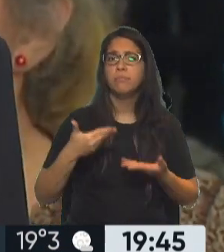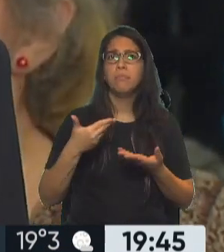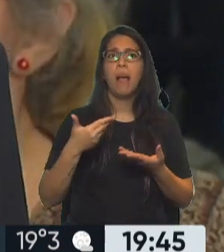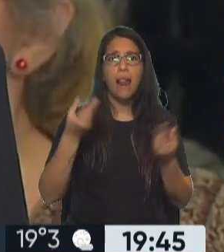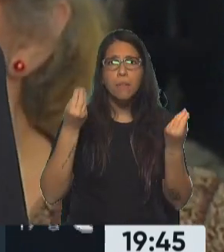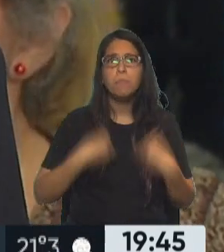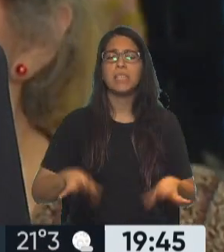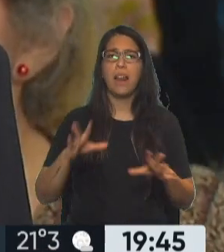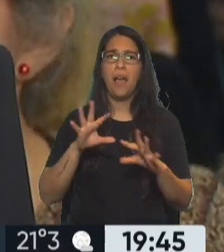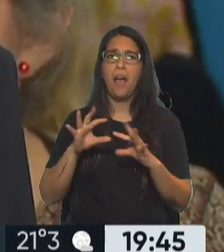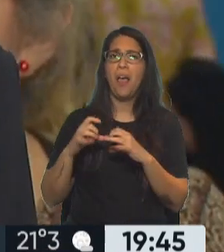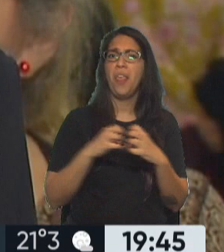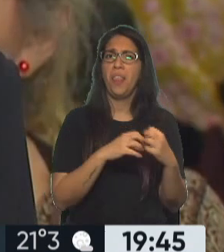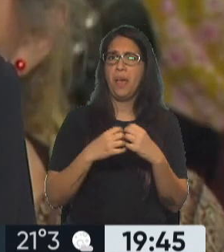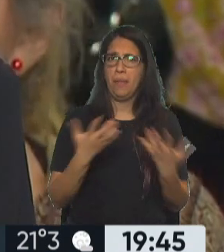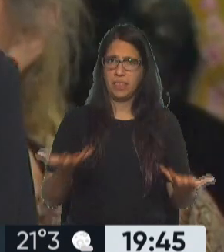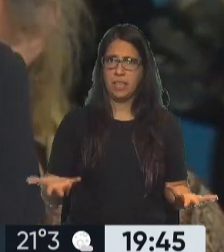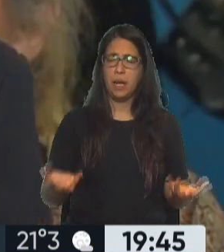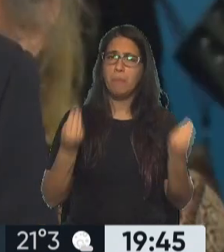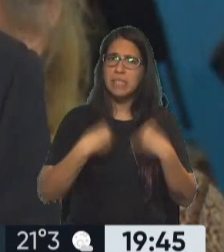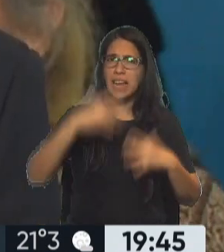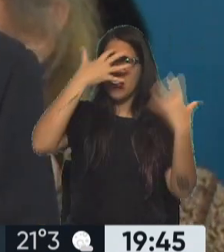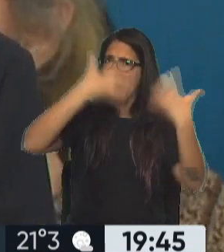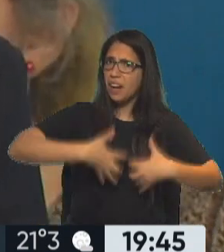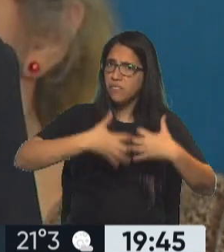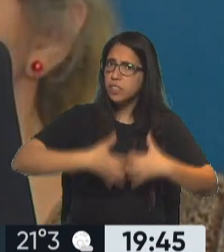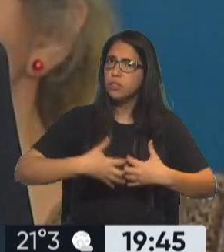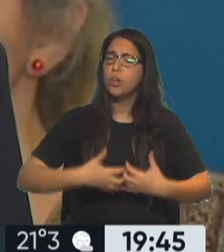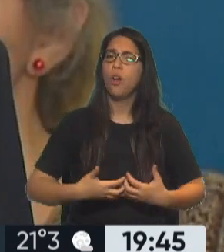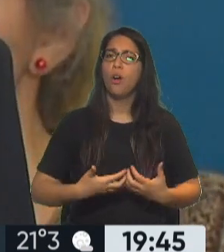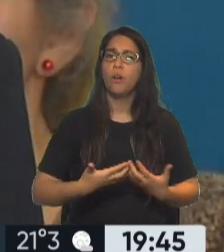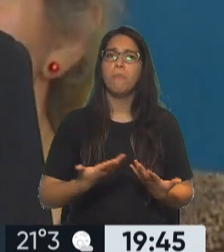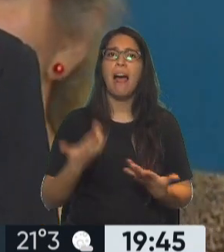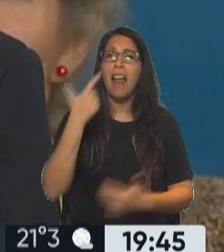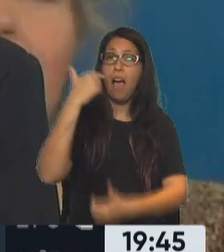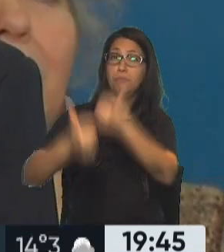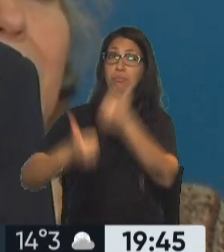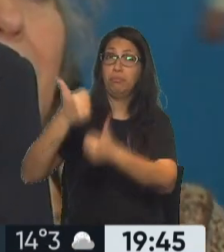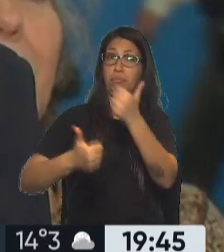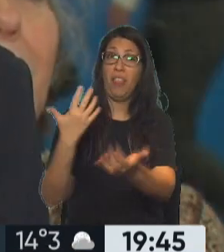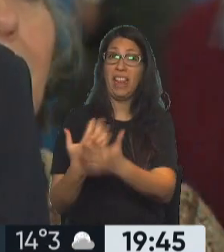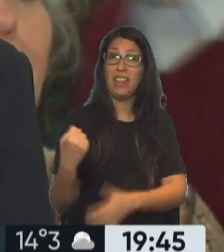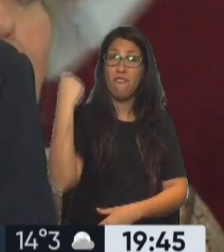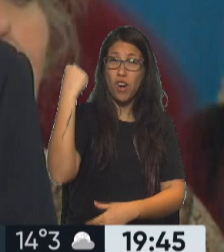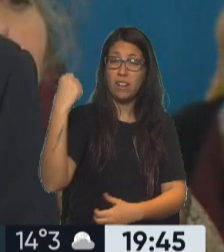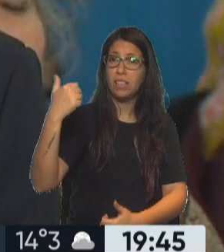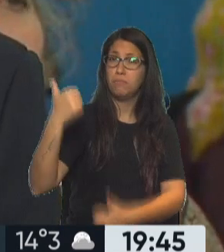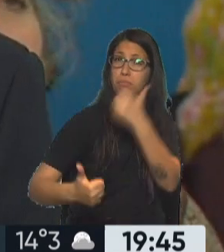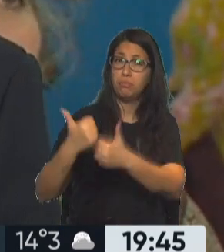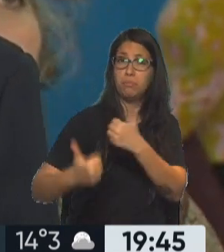debate, ¿no? Nosotros creemos que el mejor antídoto para pelear electoralmente con la ultraderecha es dar el